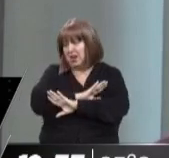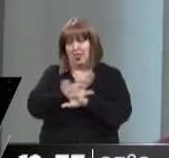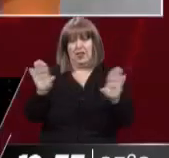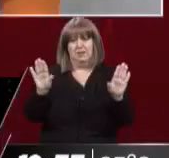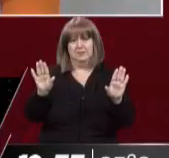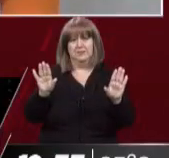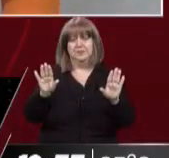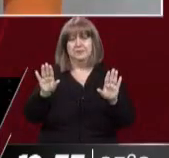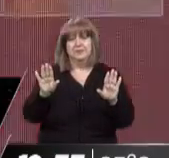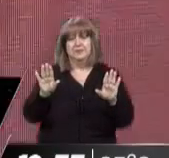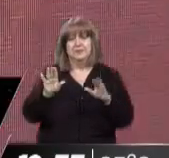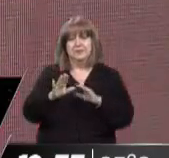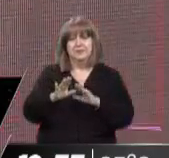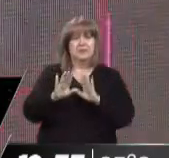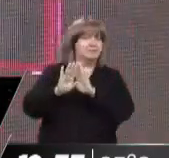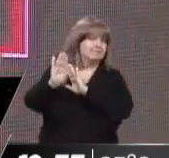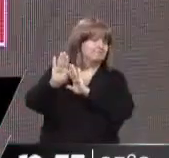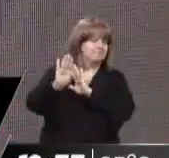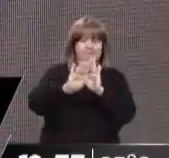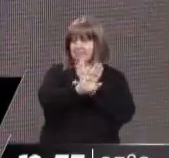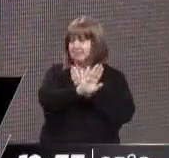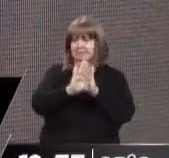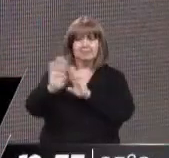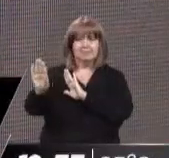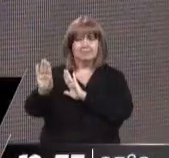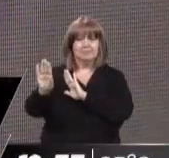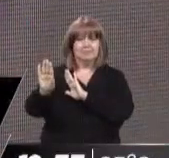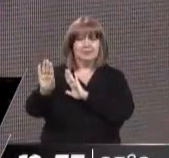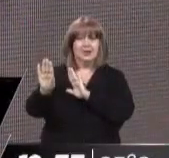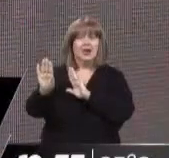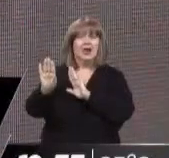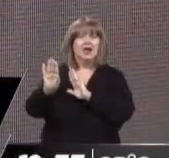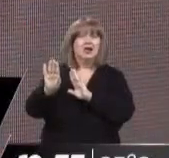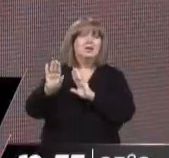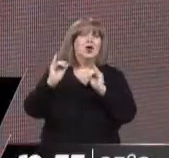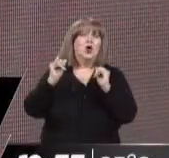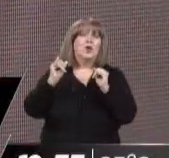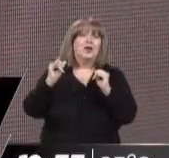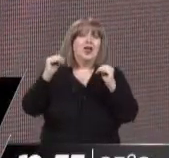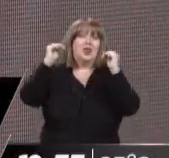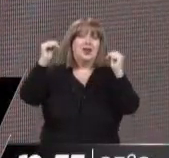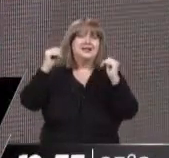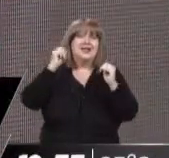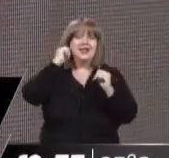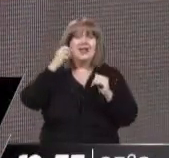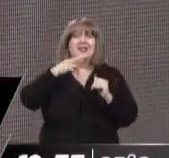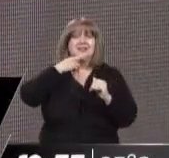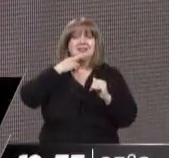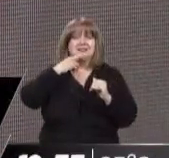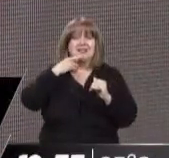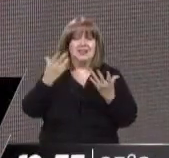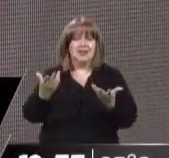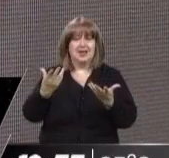bien Vamos a ver si recuperamos la señal porque perdíamos a la madre de este chico de 17 años según denuncia a la familia